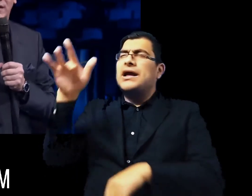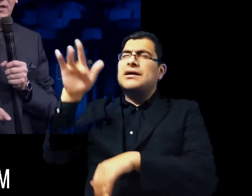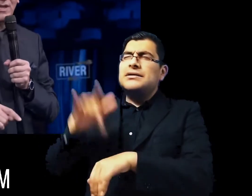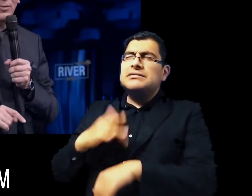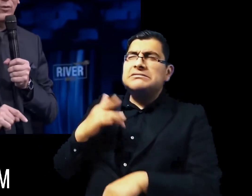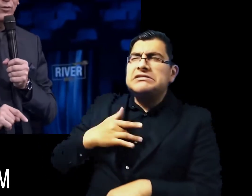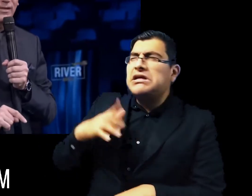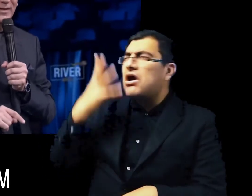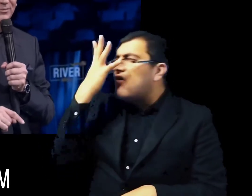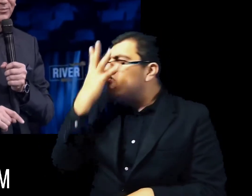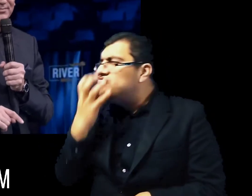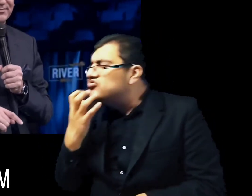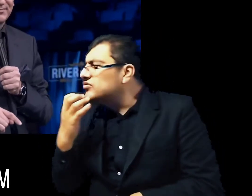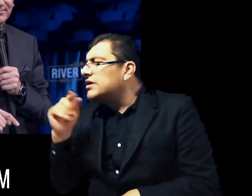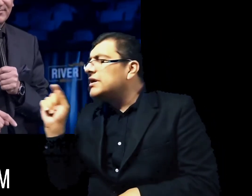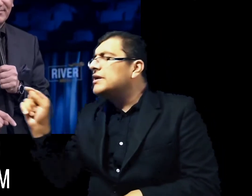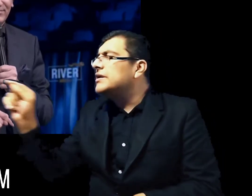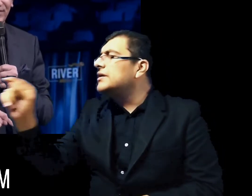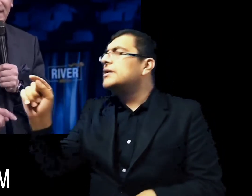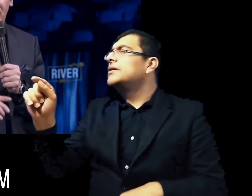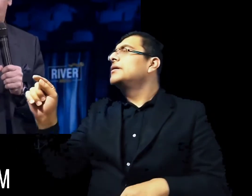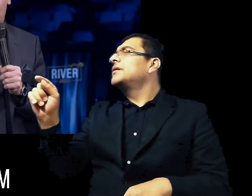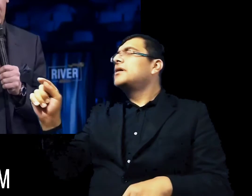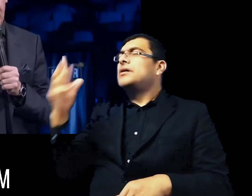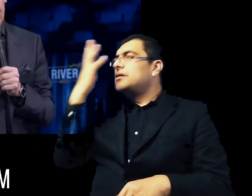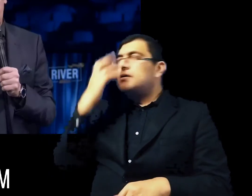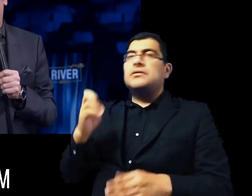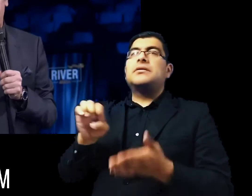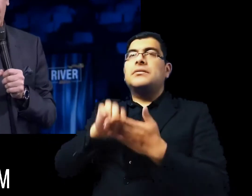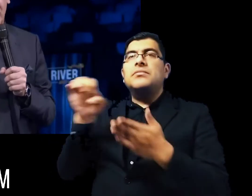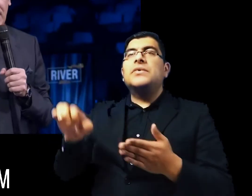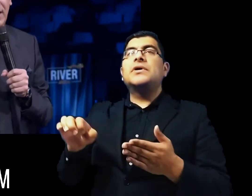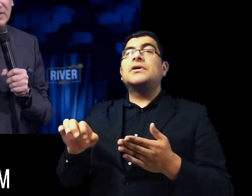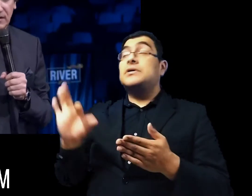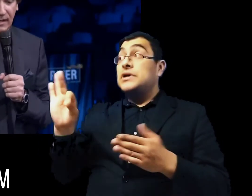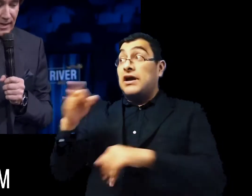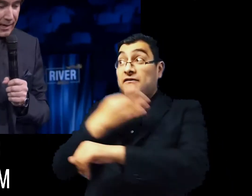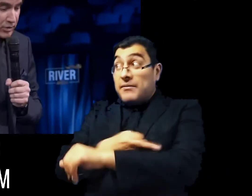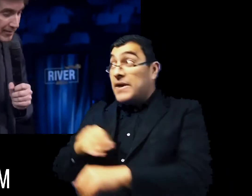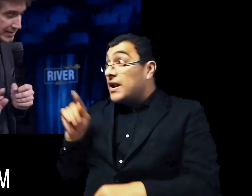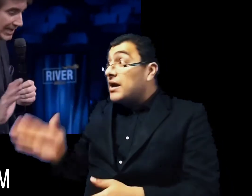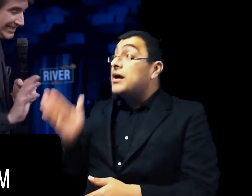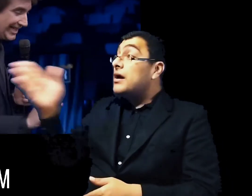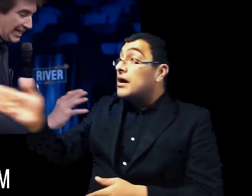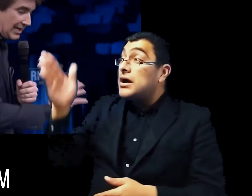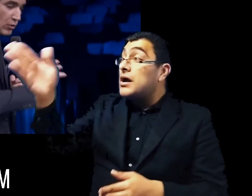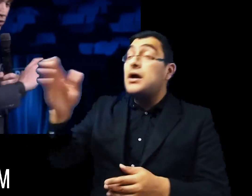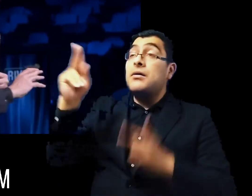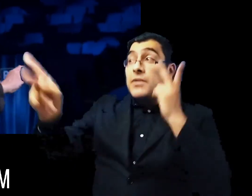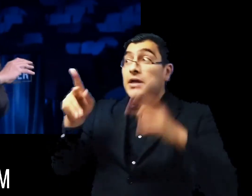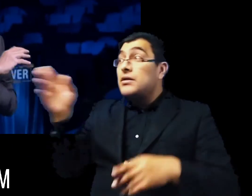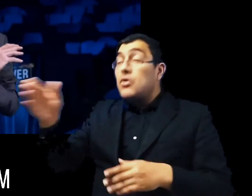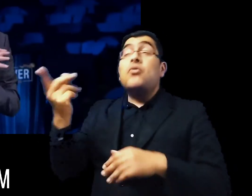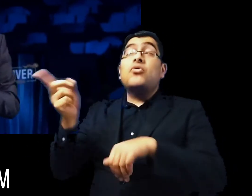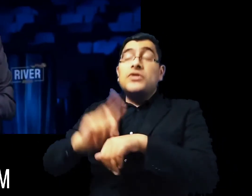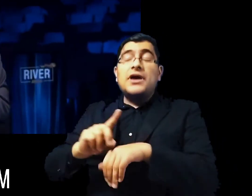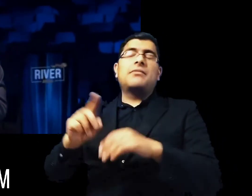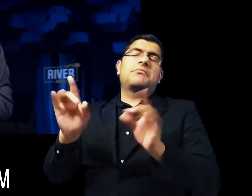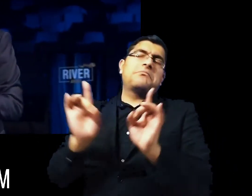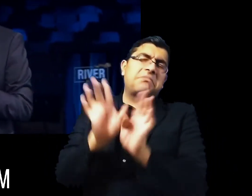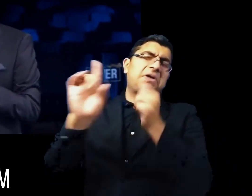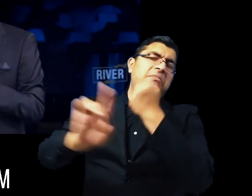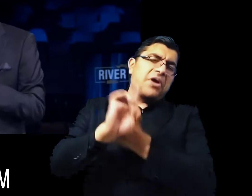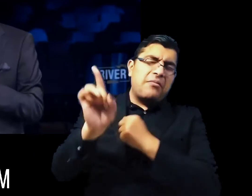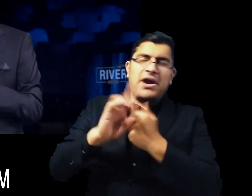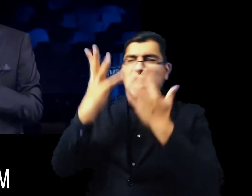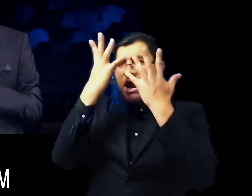la tristeza profunda. Si la familia a la que vas a visitar alguna vez las tragedias los golpeó, las